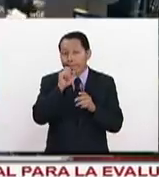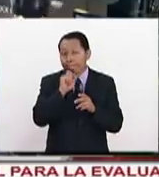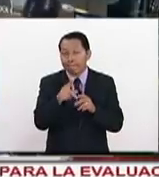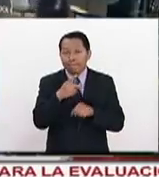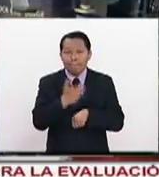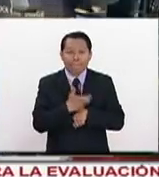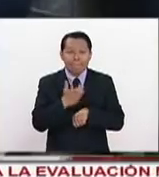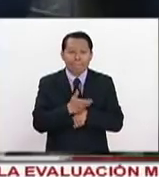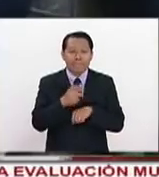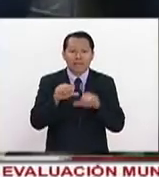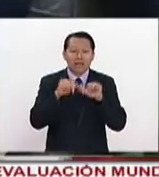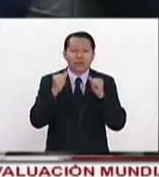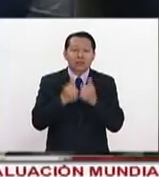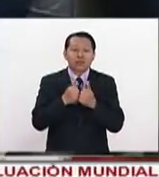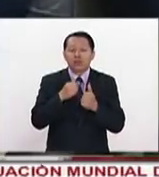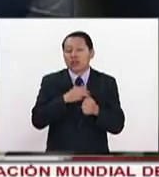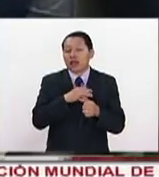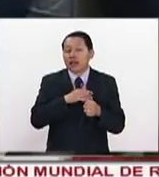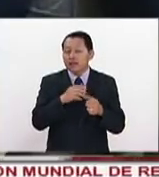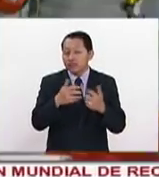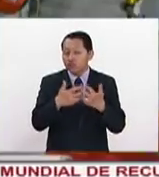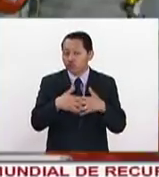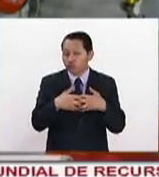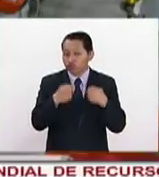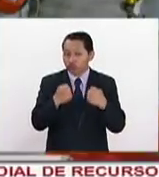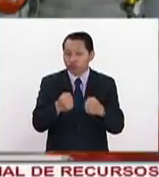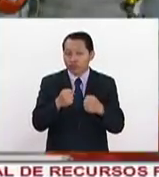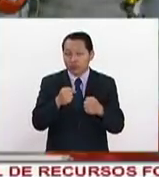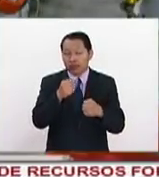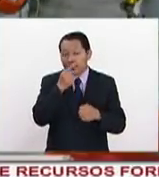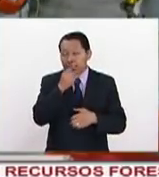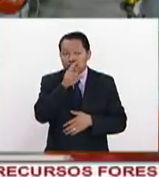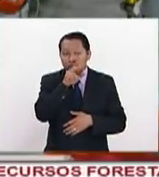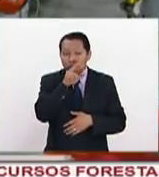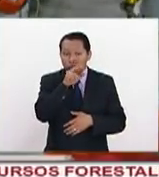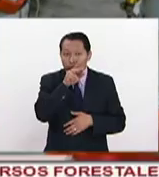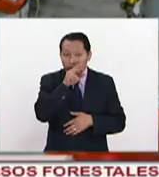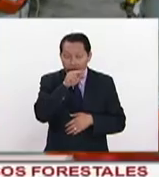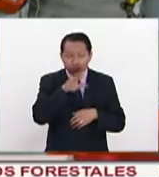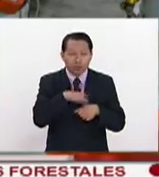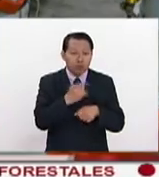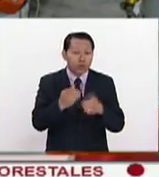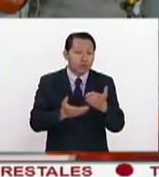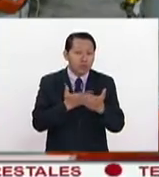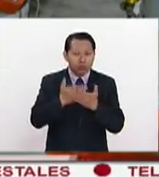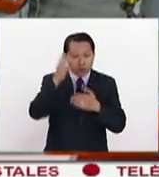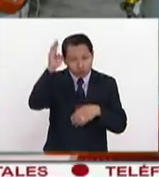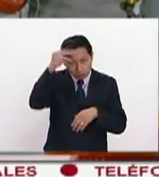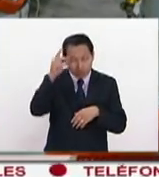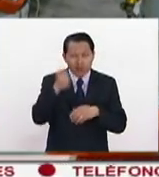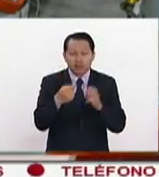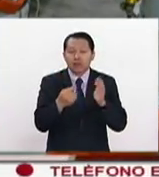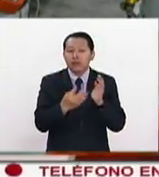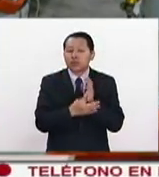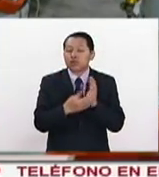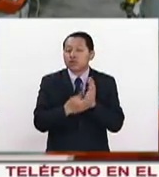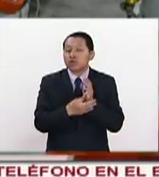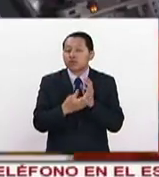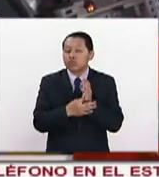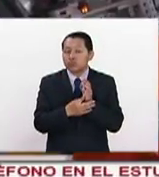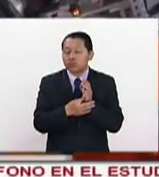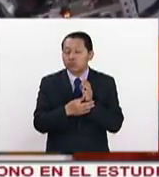En Estados Unidos, la Asociación Global de Fabricantes Automotrices extendió su preocupación por la propuesta de Trump de imponer